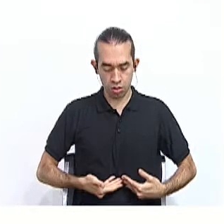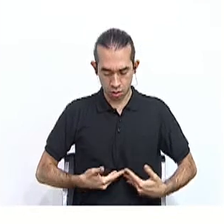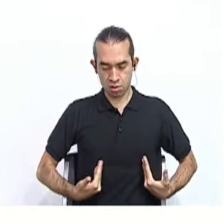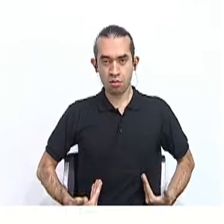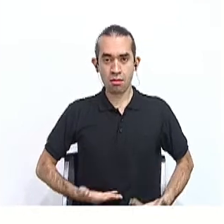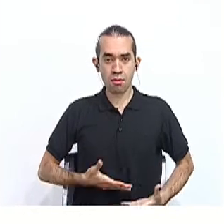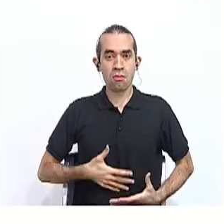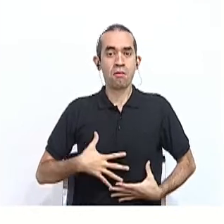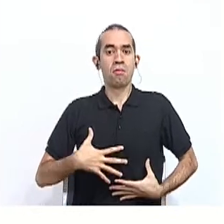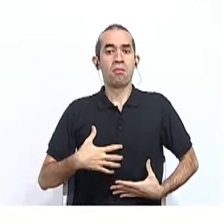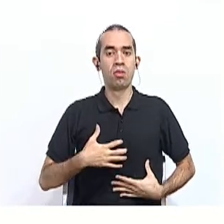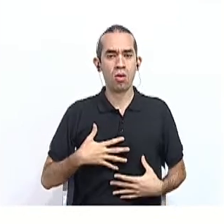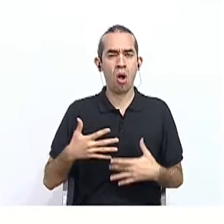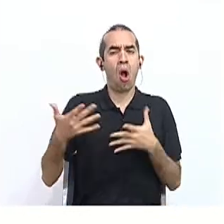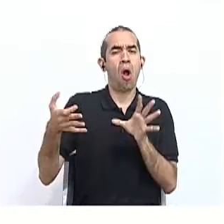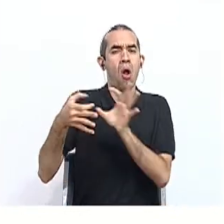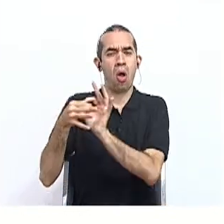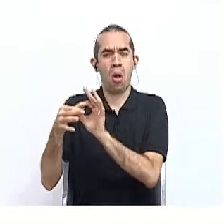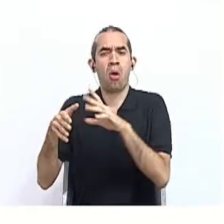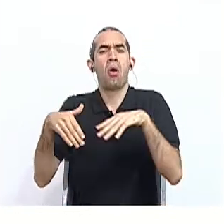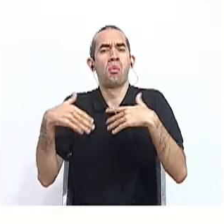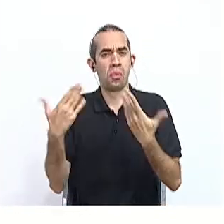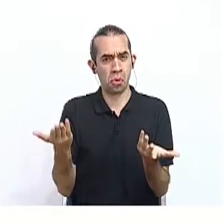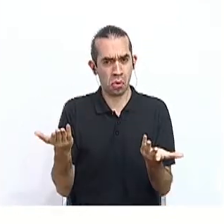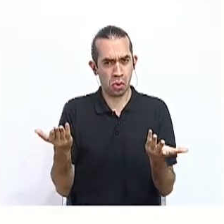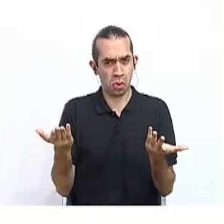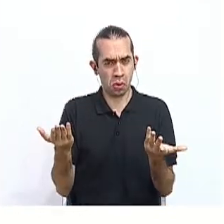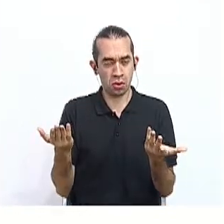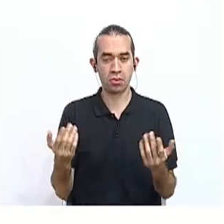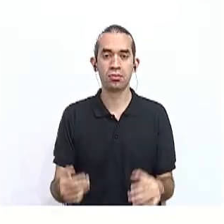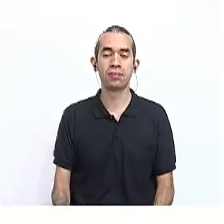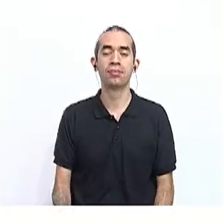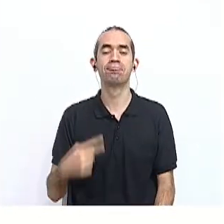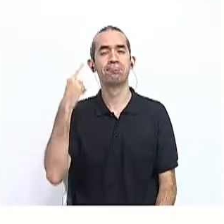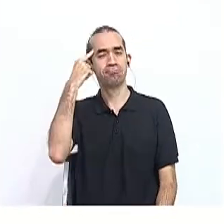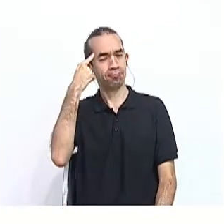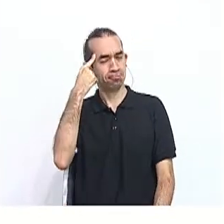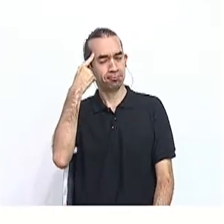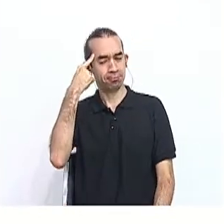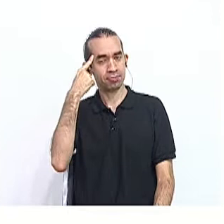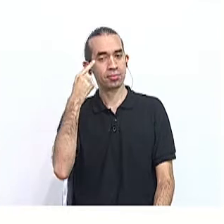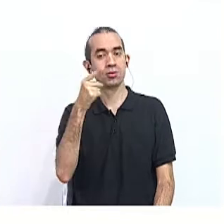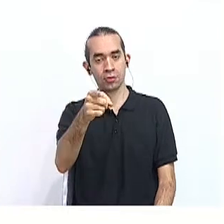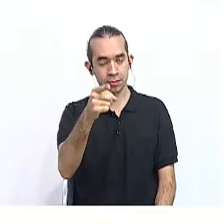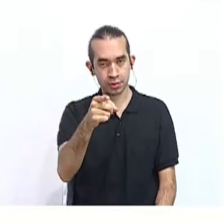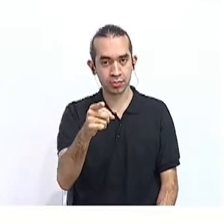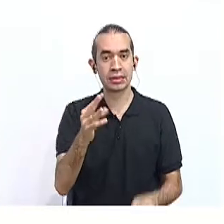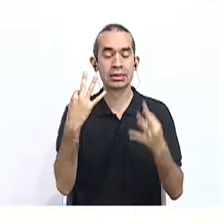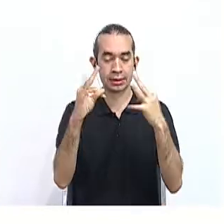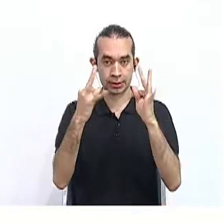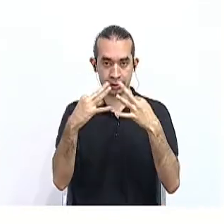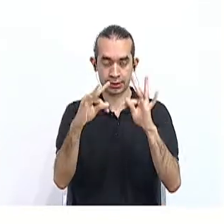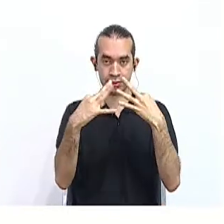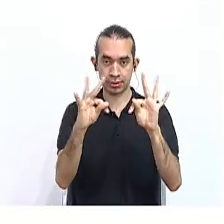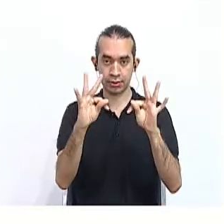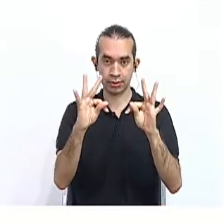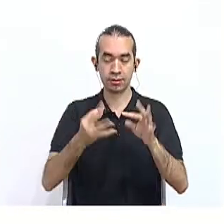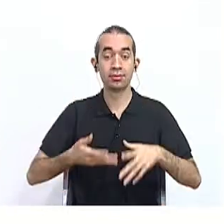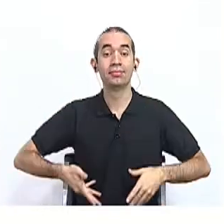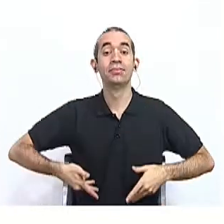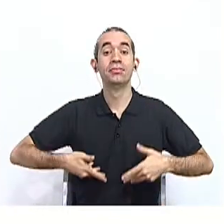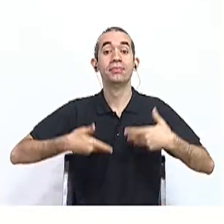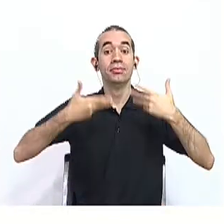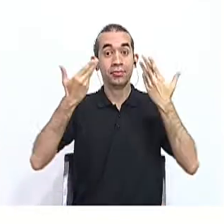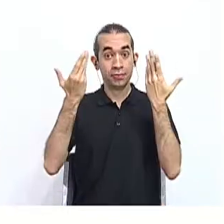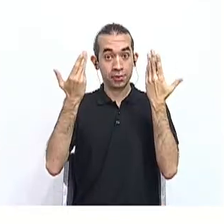la ley de Boyle? Pensemos. Inclusive, intenten inhalar y exhalar